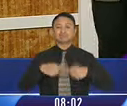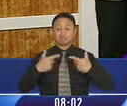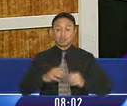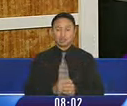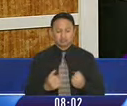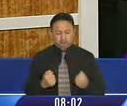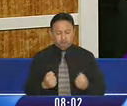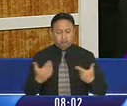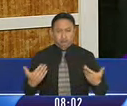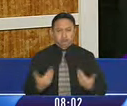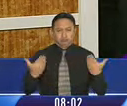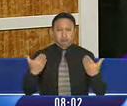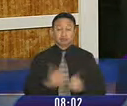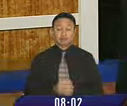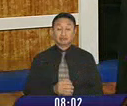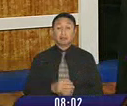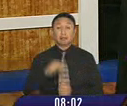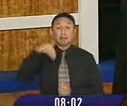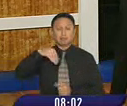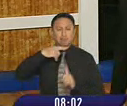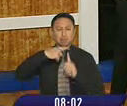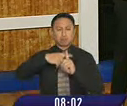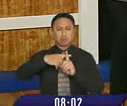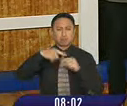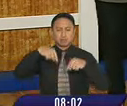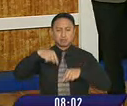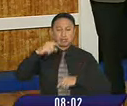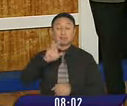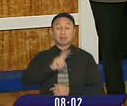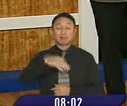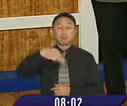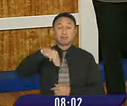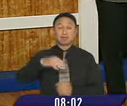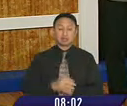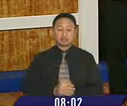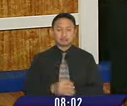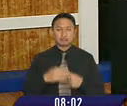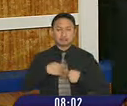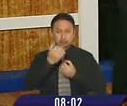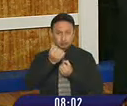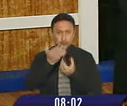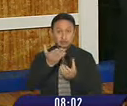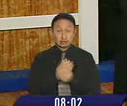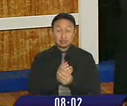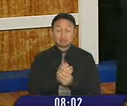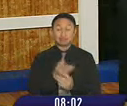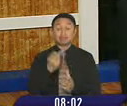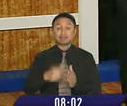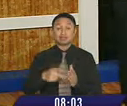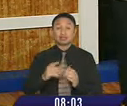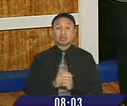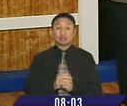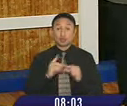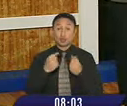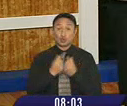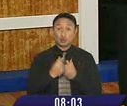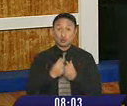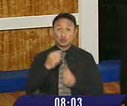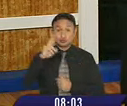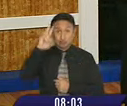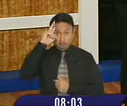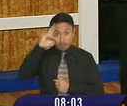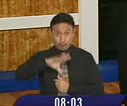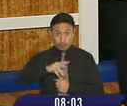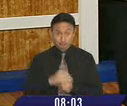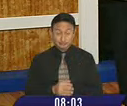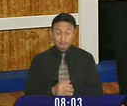ánimo, alegría, sobre todo positivismo para este día miércoles y nosotros contarles lo que están haciendo la Logia de los Pillos. Ay, como